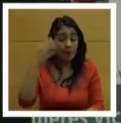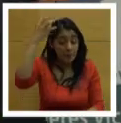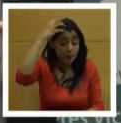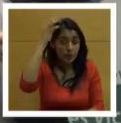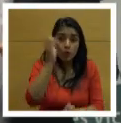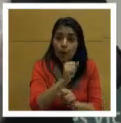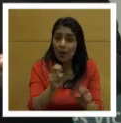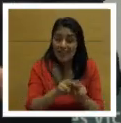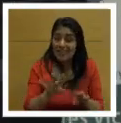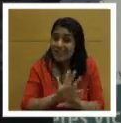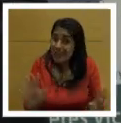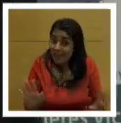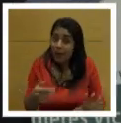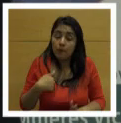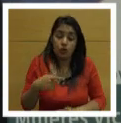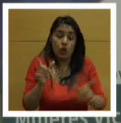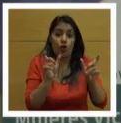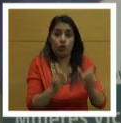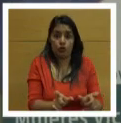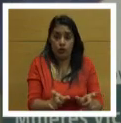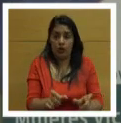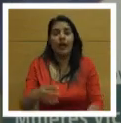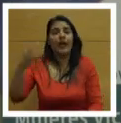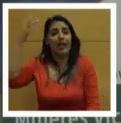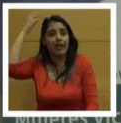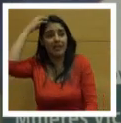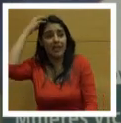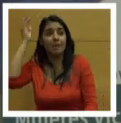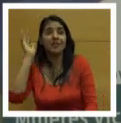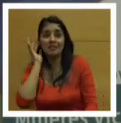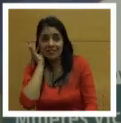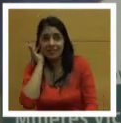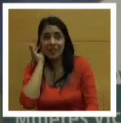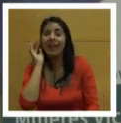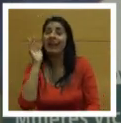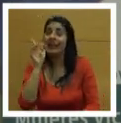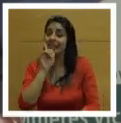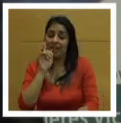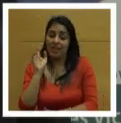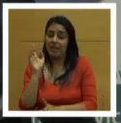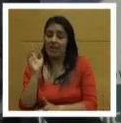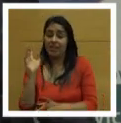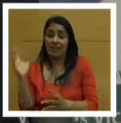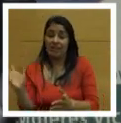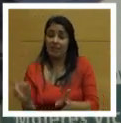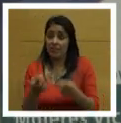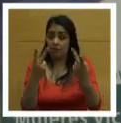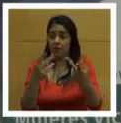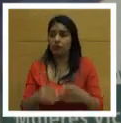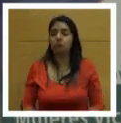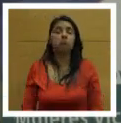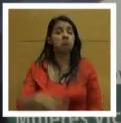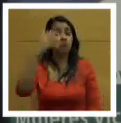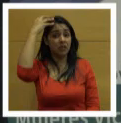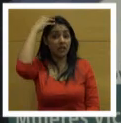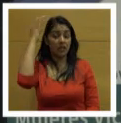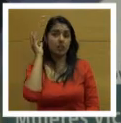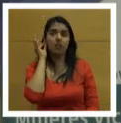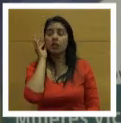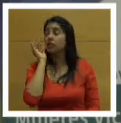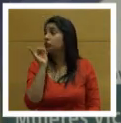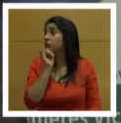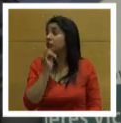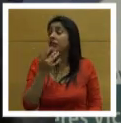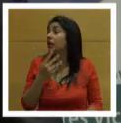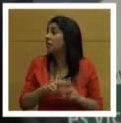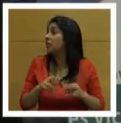tanto no pueden hacer. Las princesas entonces tenían que atacar al dragón. Las princesas no sabían qué hacer. Las princesas estaban las espadas ahí en